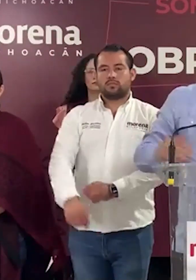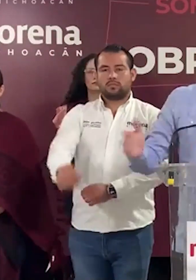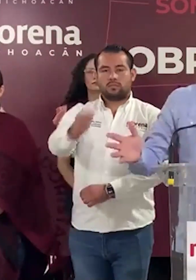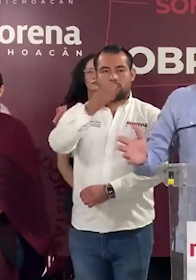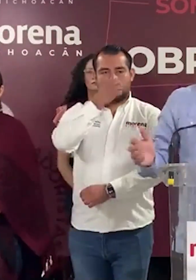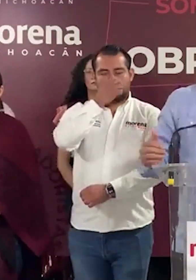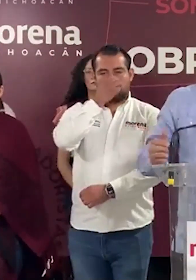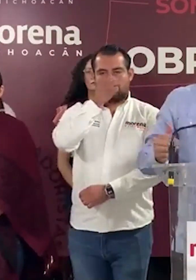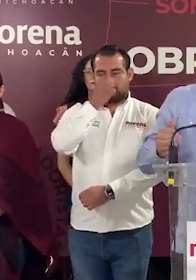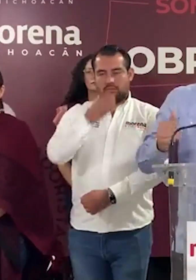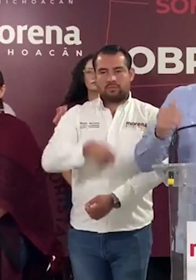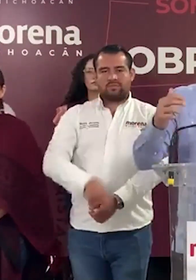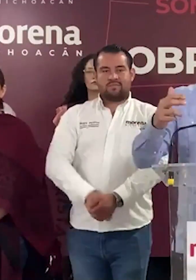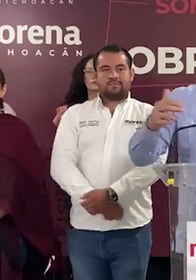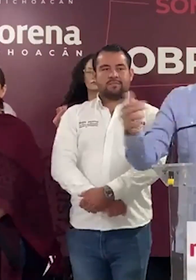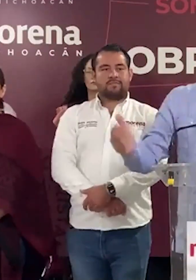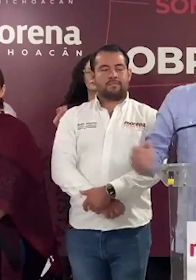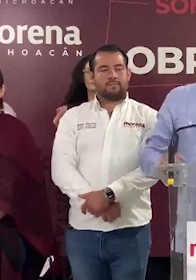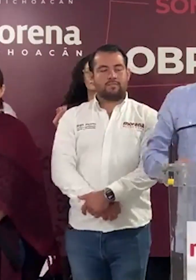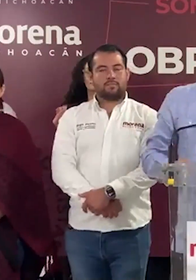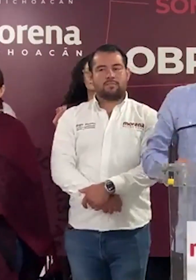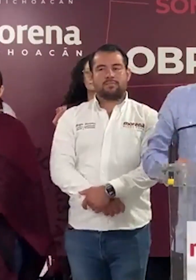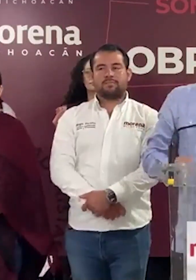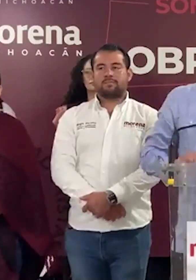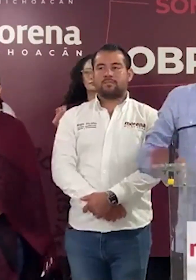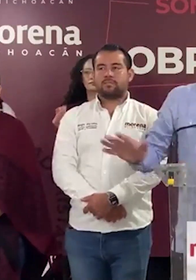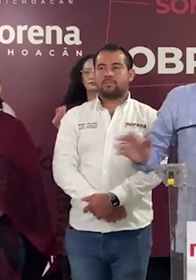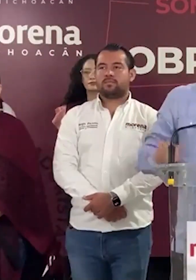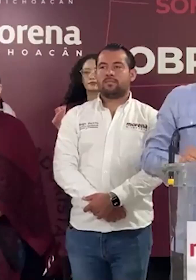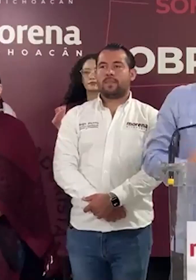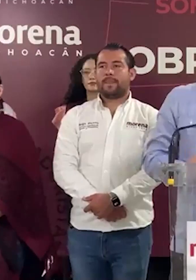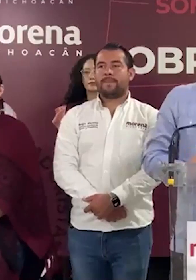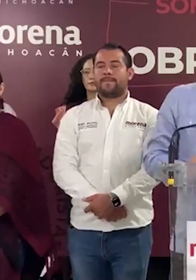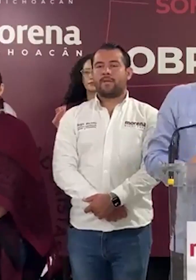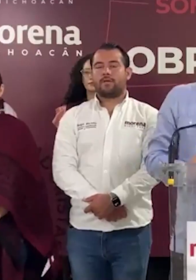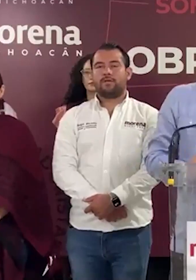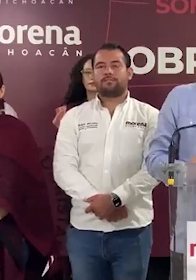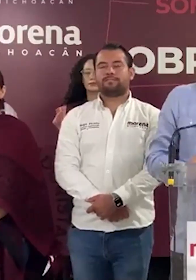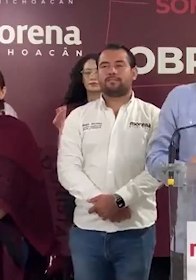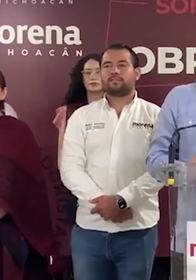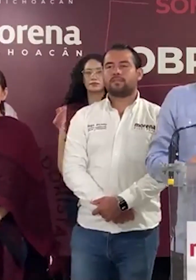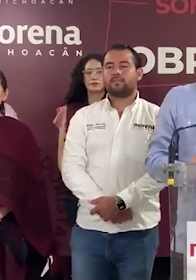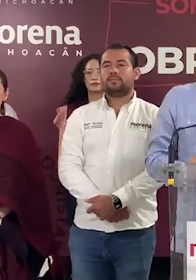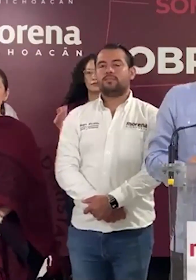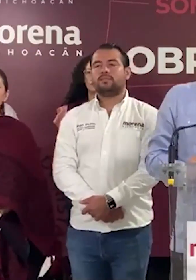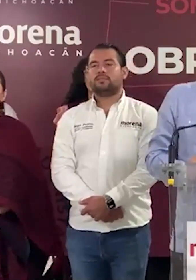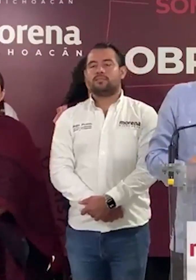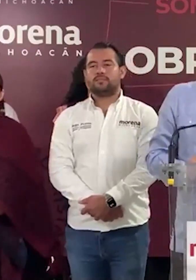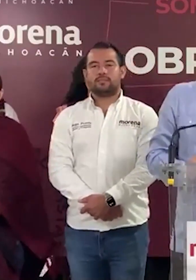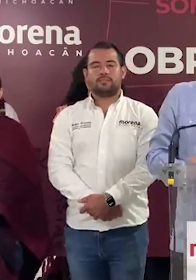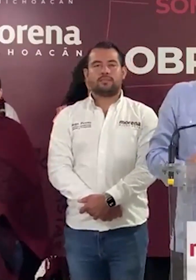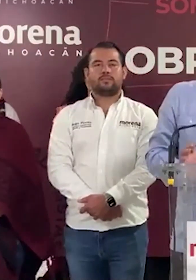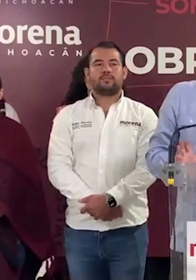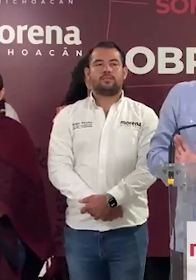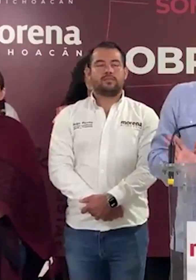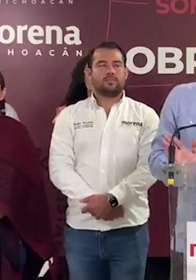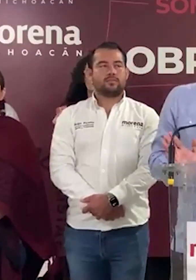hay desbandadas, ya siempre no se siguen desunidos, y los unen los